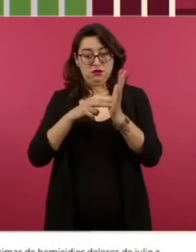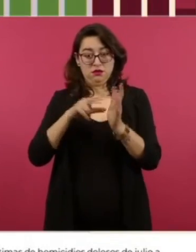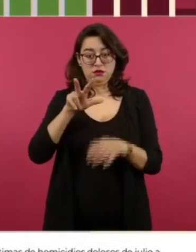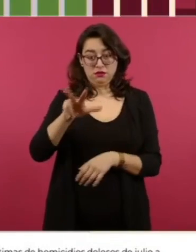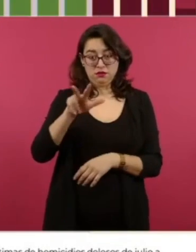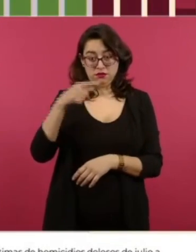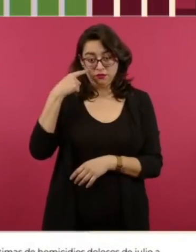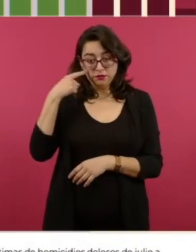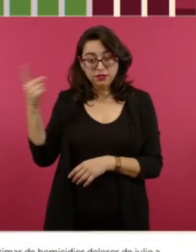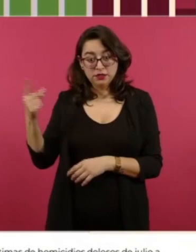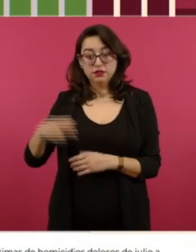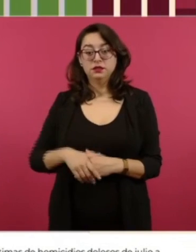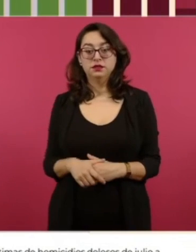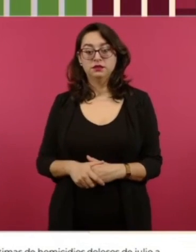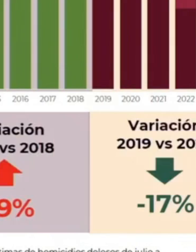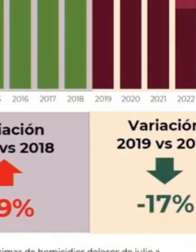En el último año.